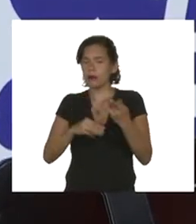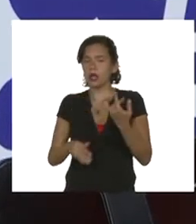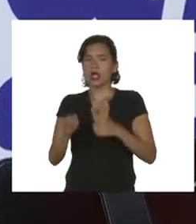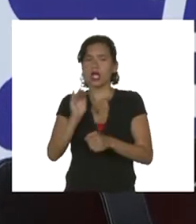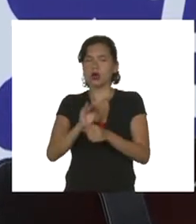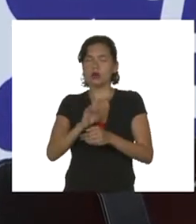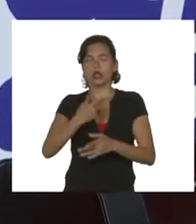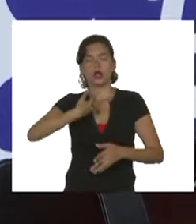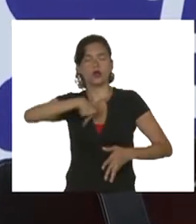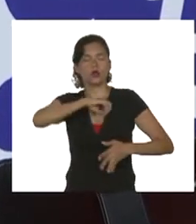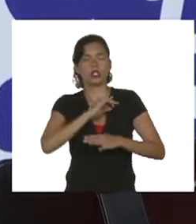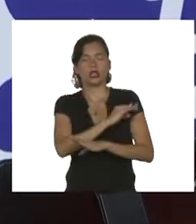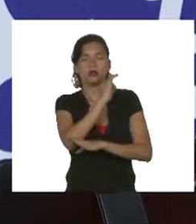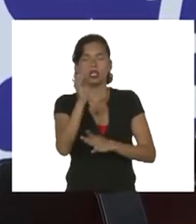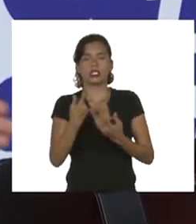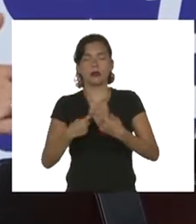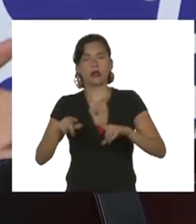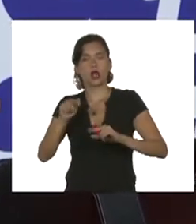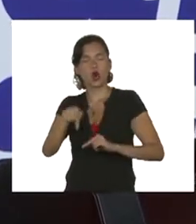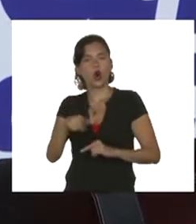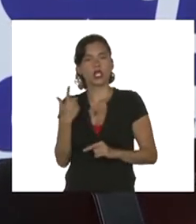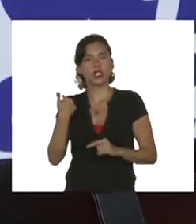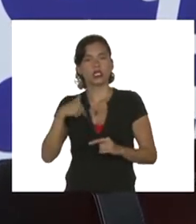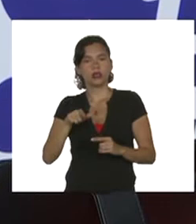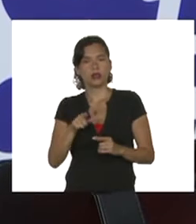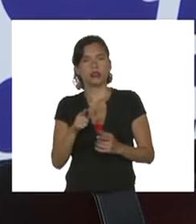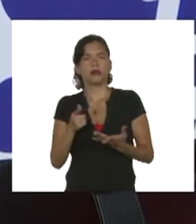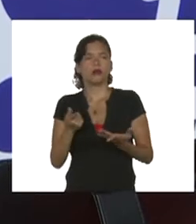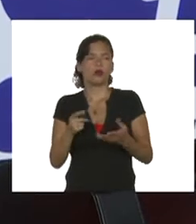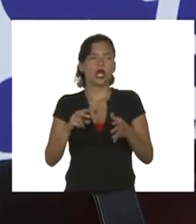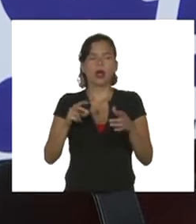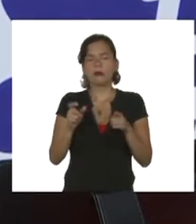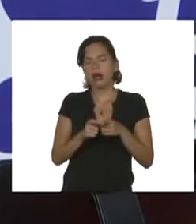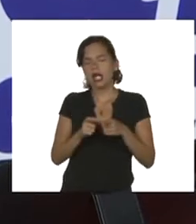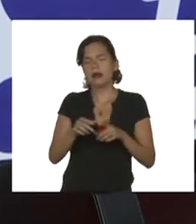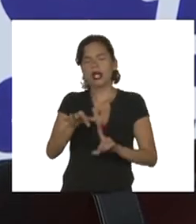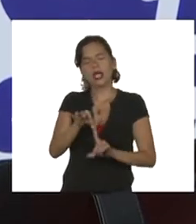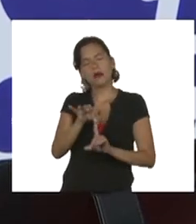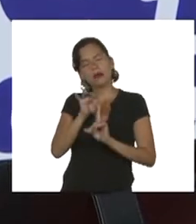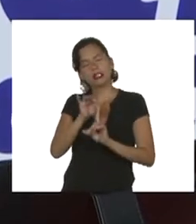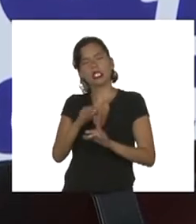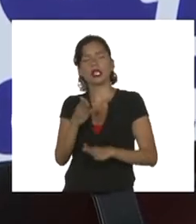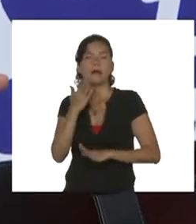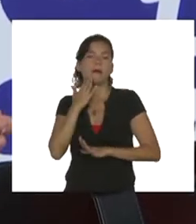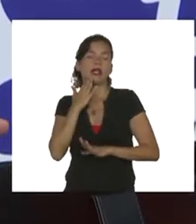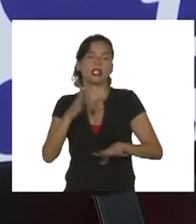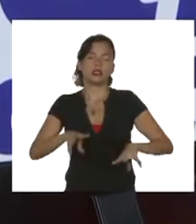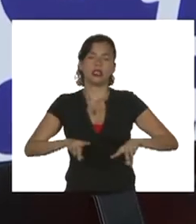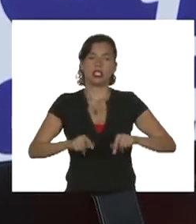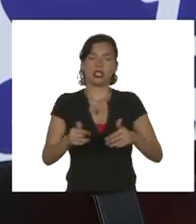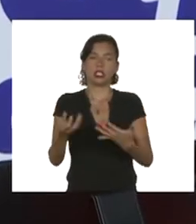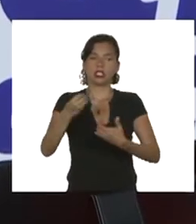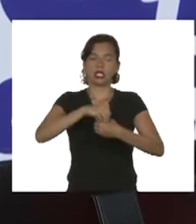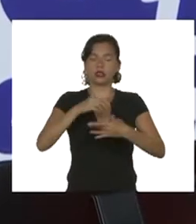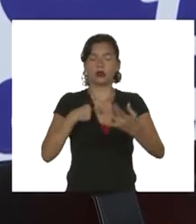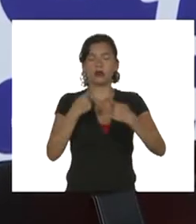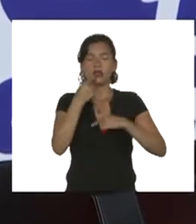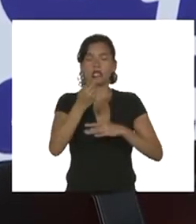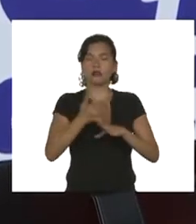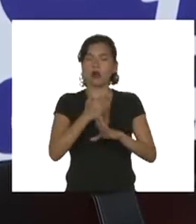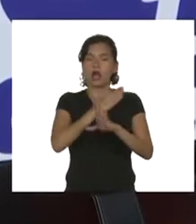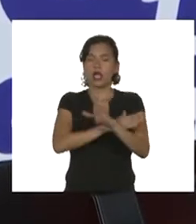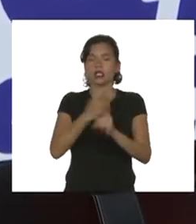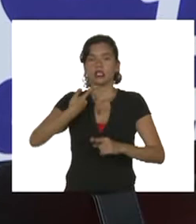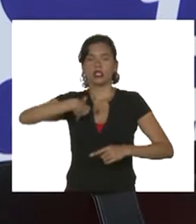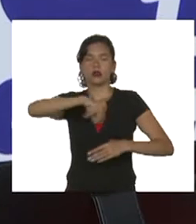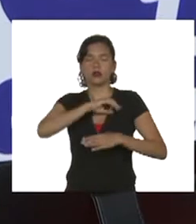conservación de nuestro ambiente. Pero hoy le dimos un término especial, como era la Madre Tierra en específico, que forma parte, como lo acabamos de mencionar, de